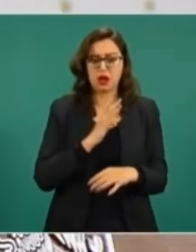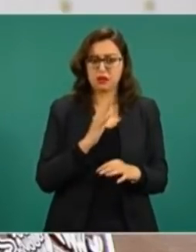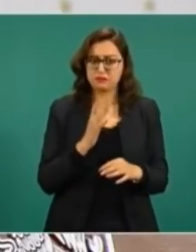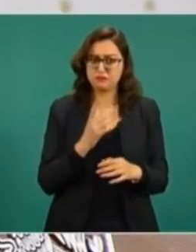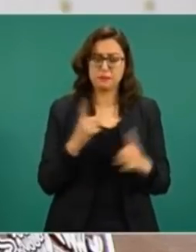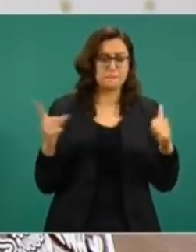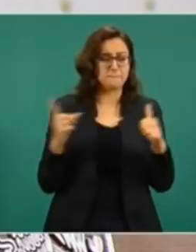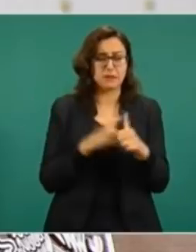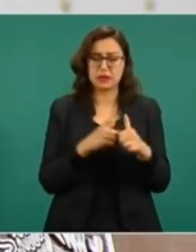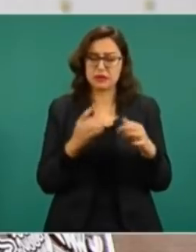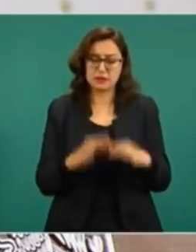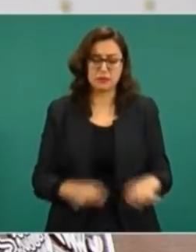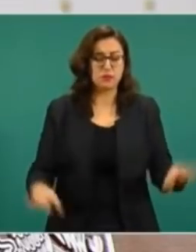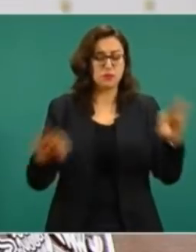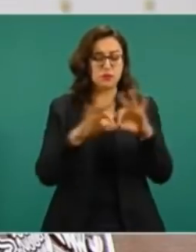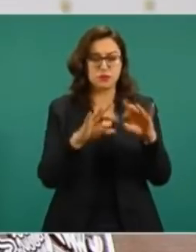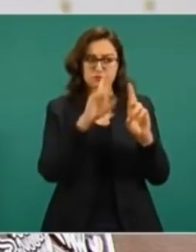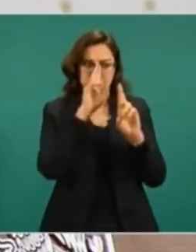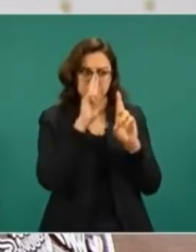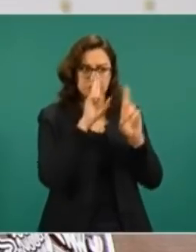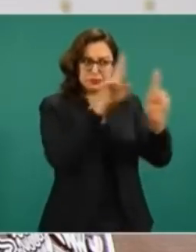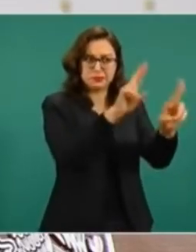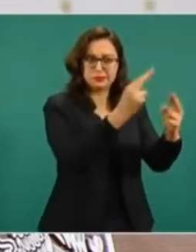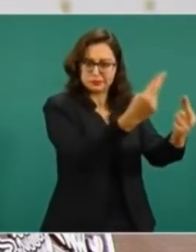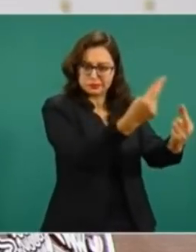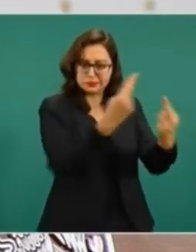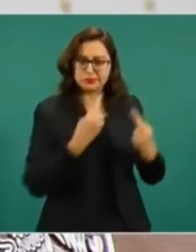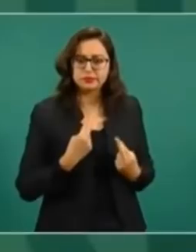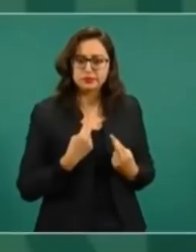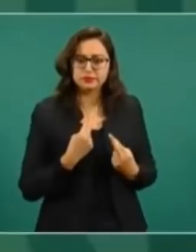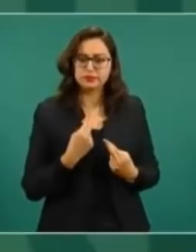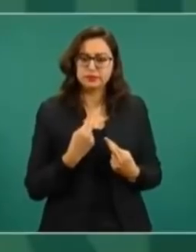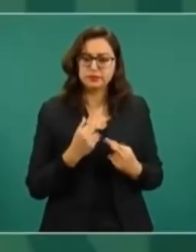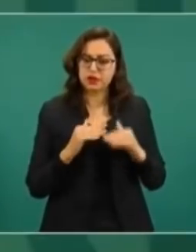principio de respeto mutuo,